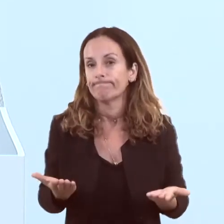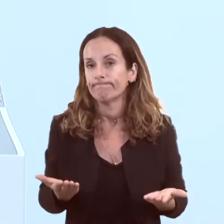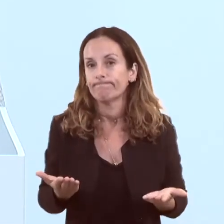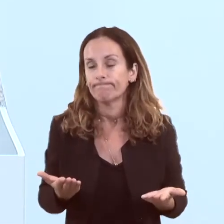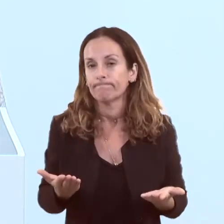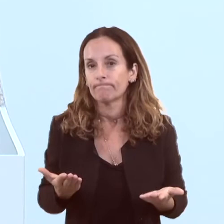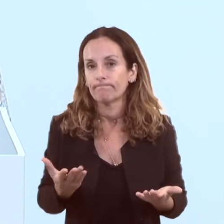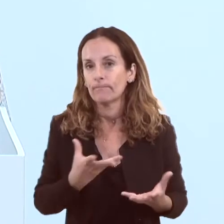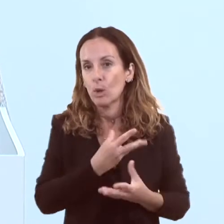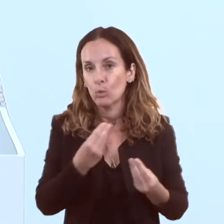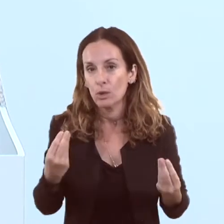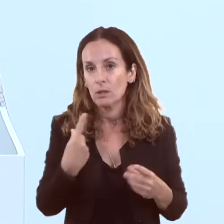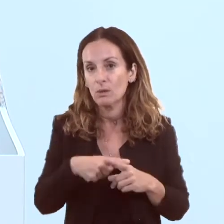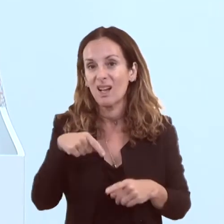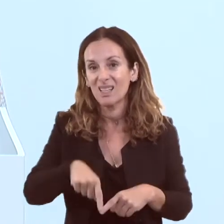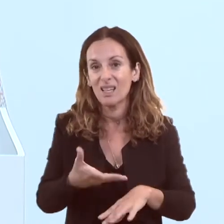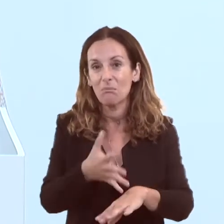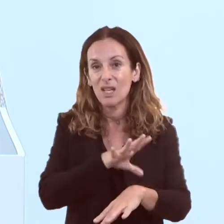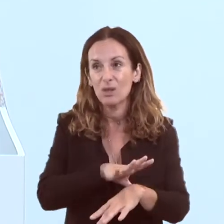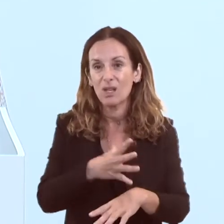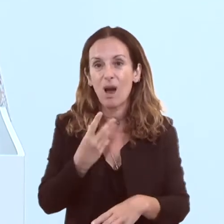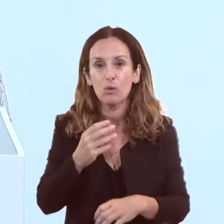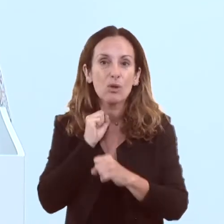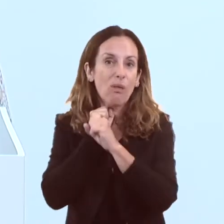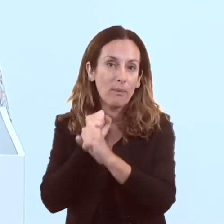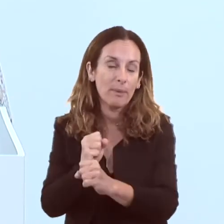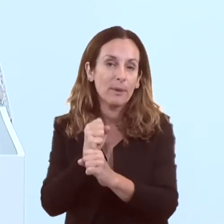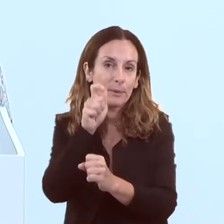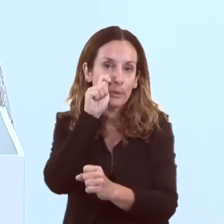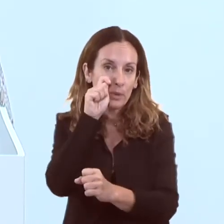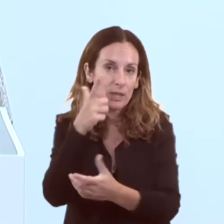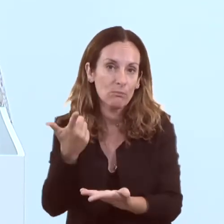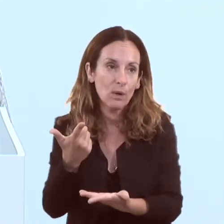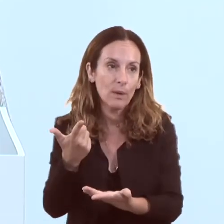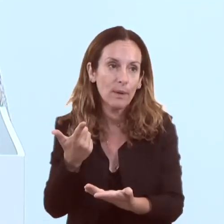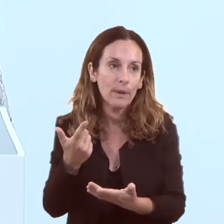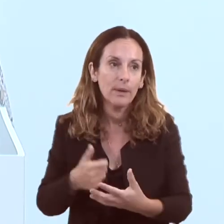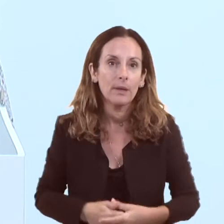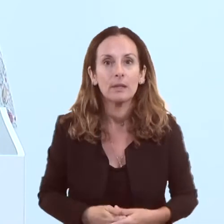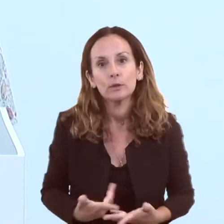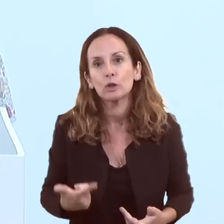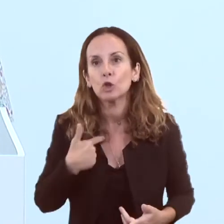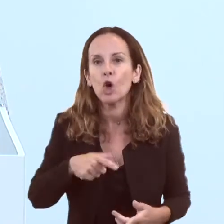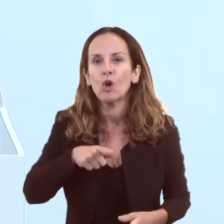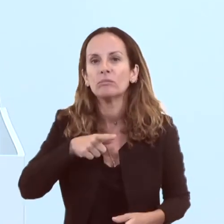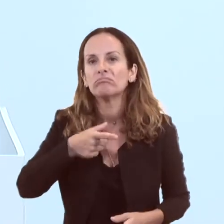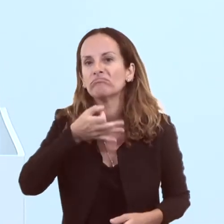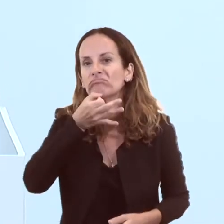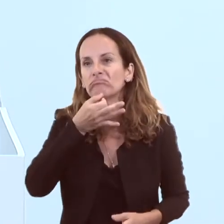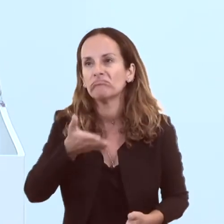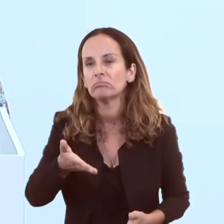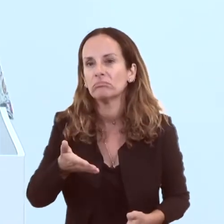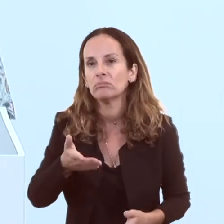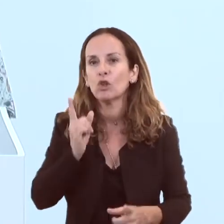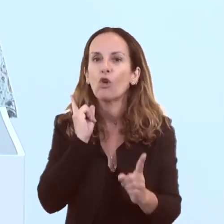hay tantas cosas en la isla que dependen del turismo que no se te ve ni se puede frivolizar con esto pero es bueno